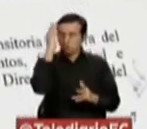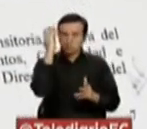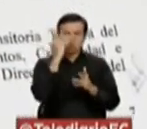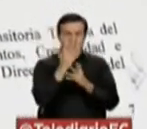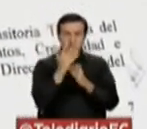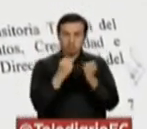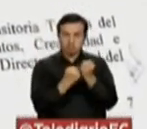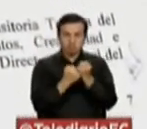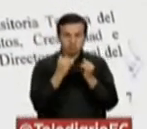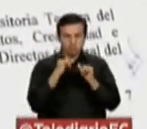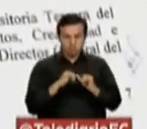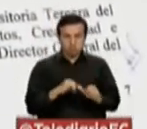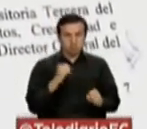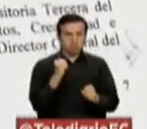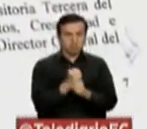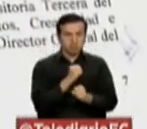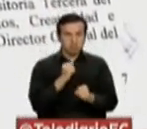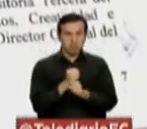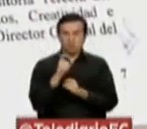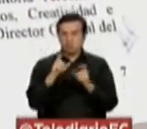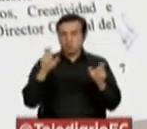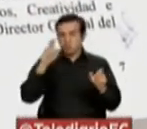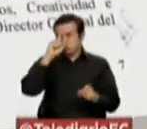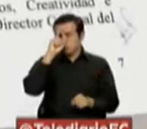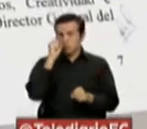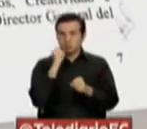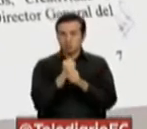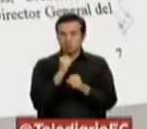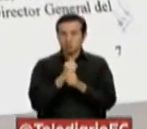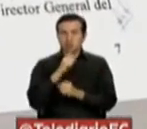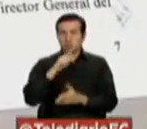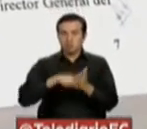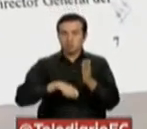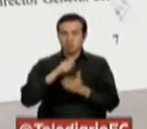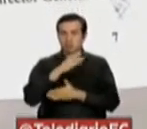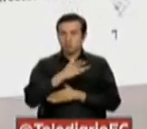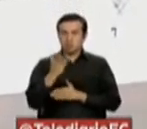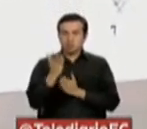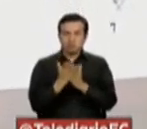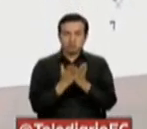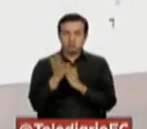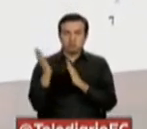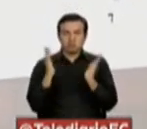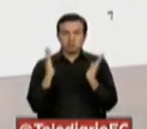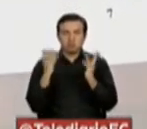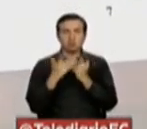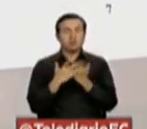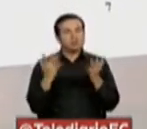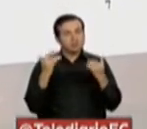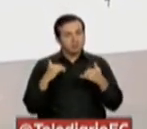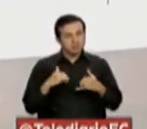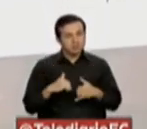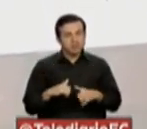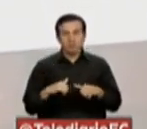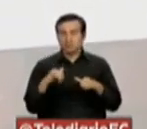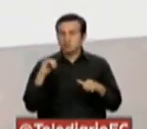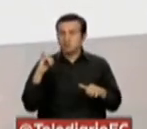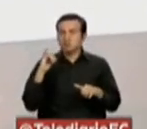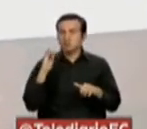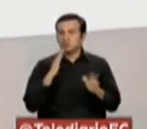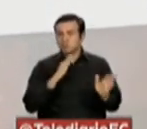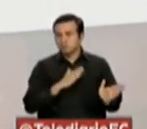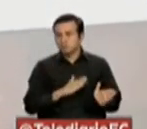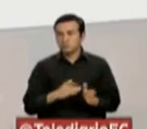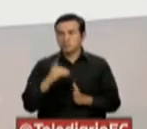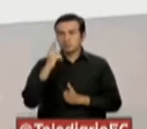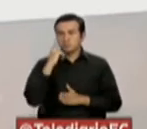y beneficios laborales. El personal bajo la modalidad de contrato por servicios ocasionales seguirá en sus puestos según la